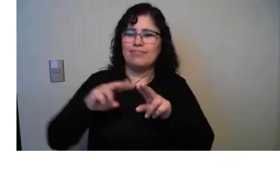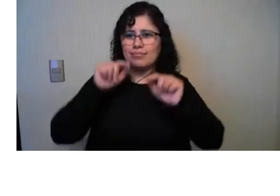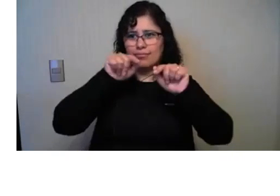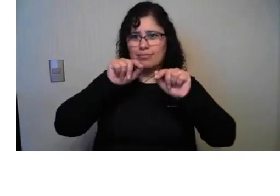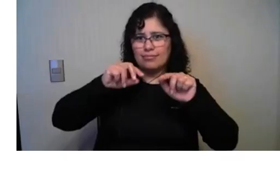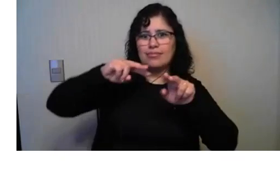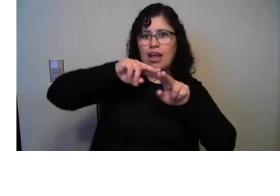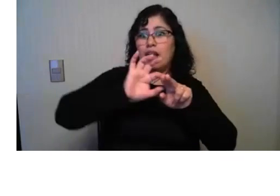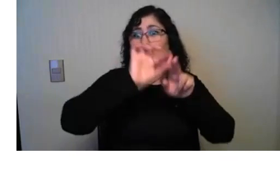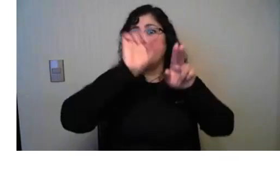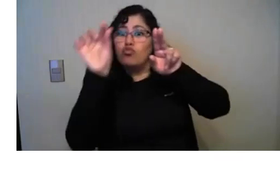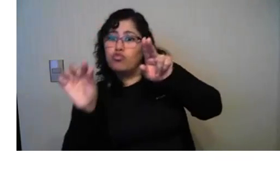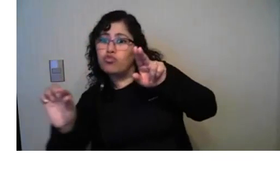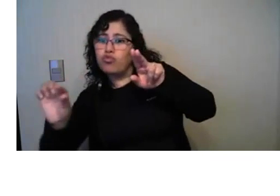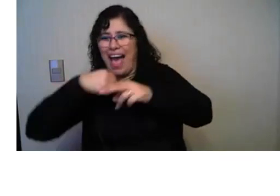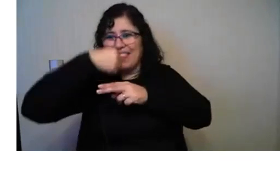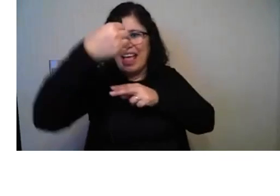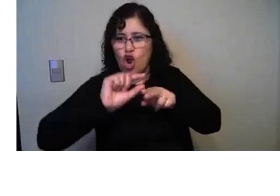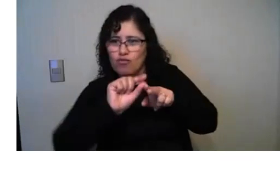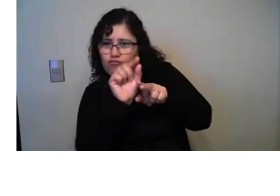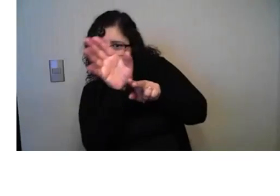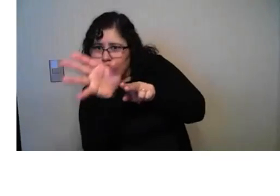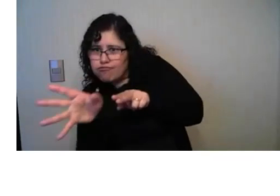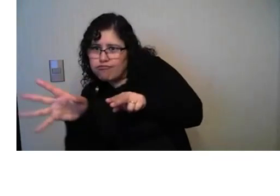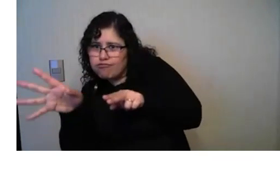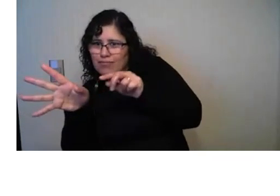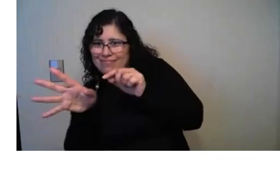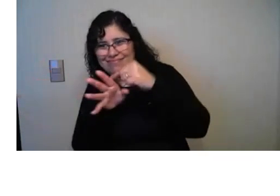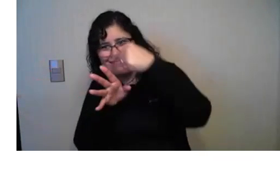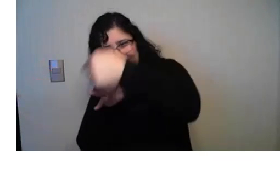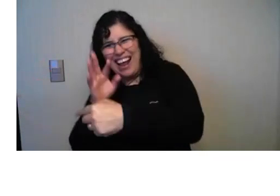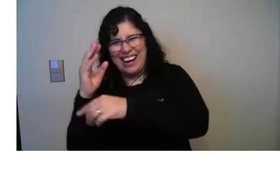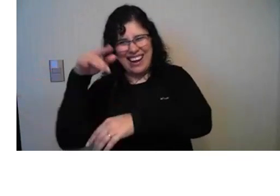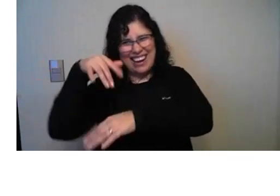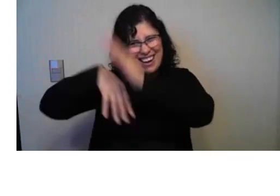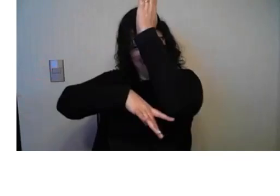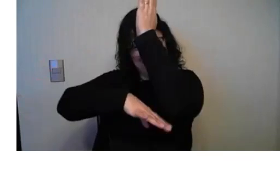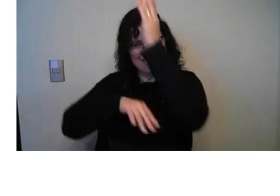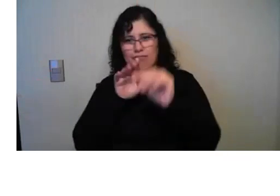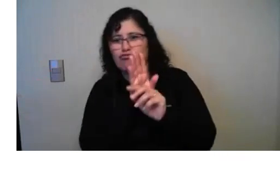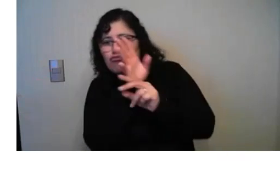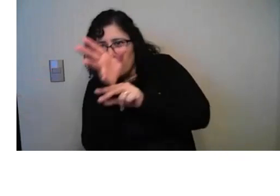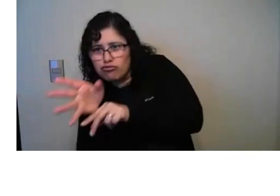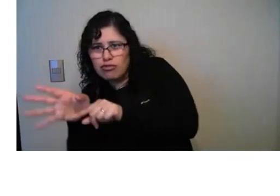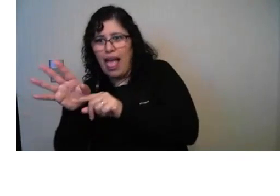raíz anterior a inervar músculo. Y si el centro